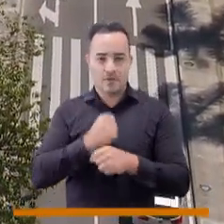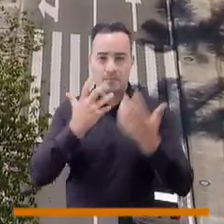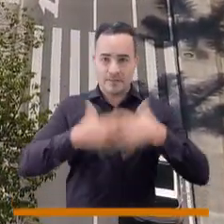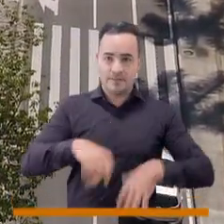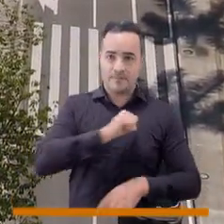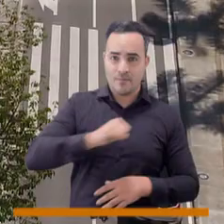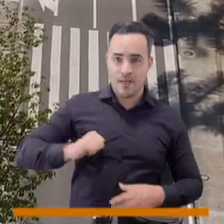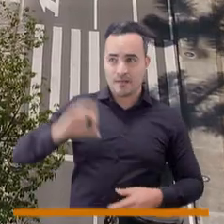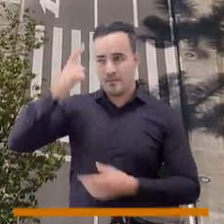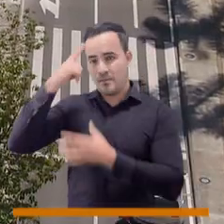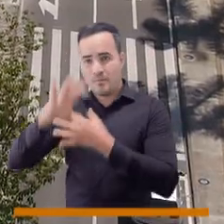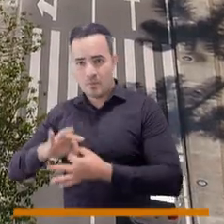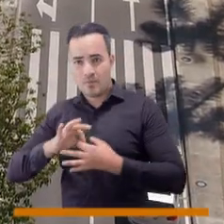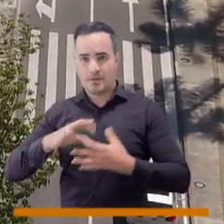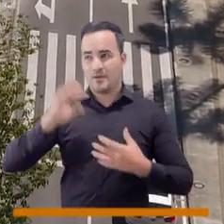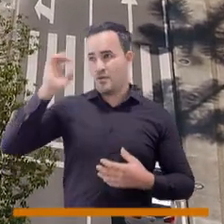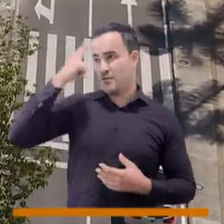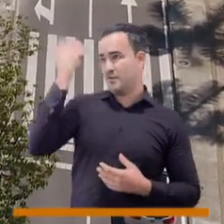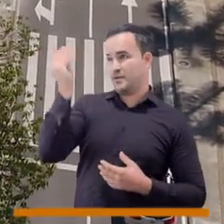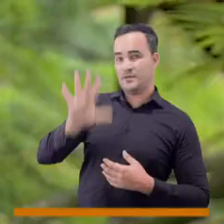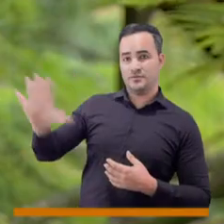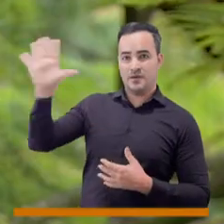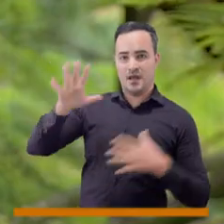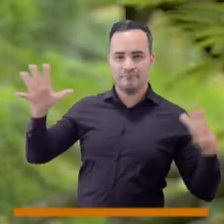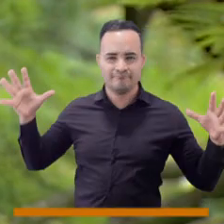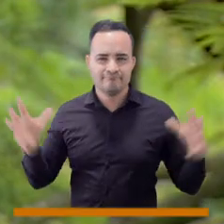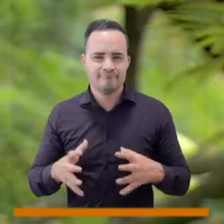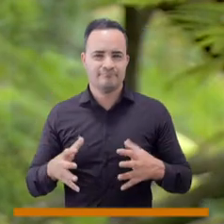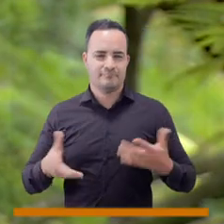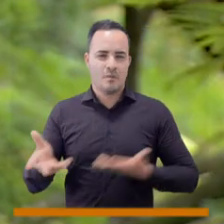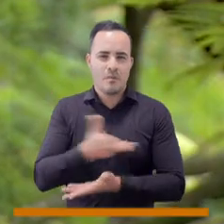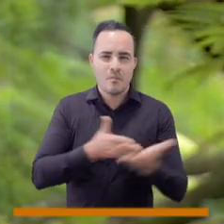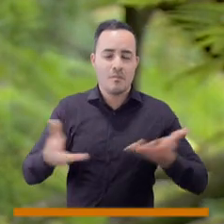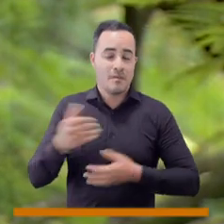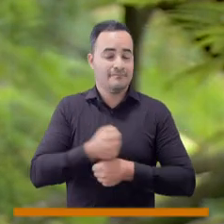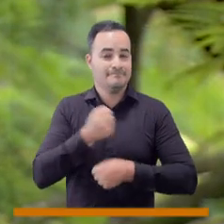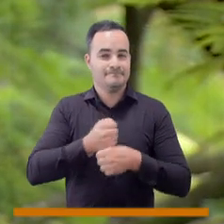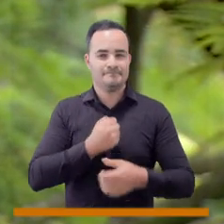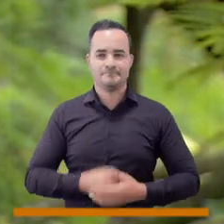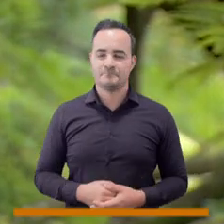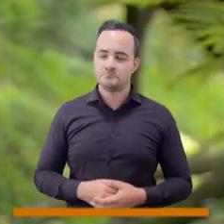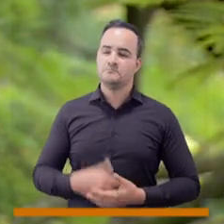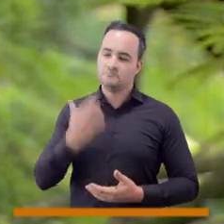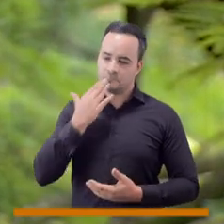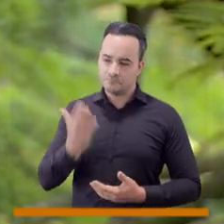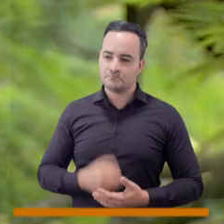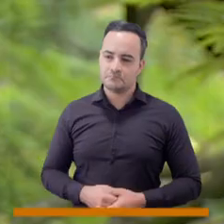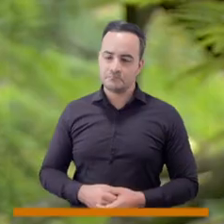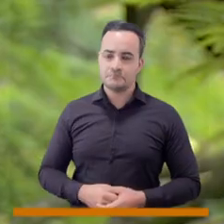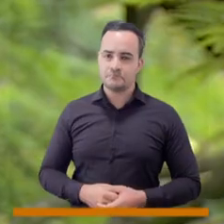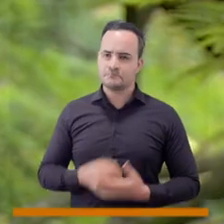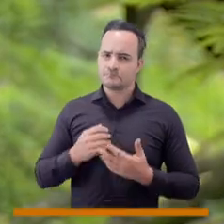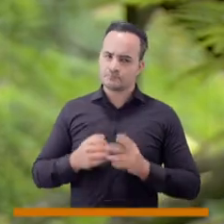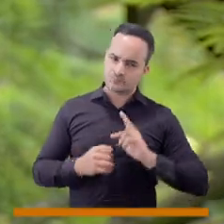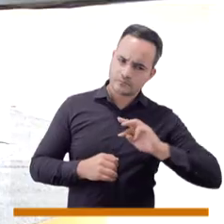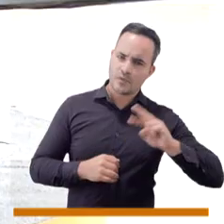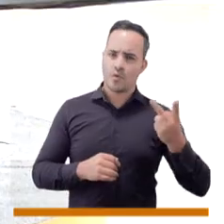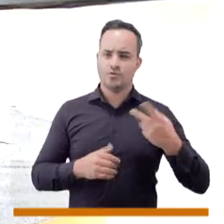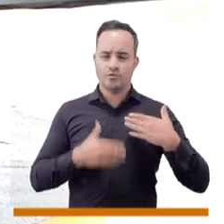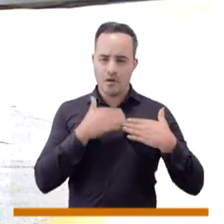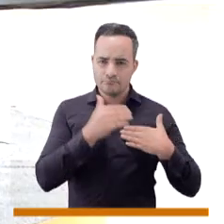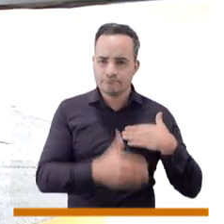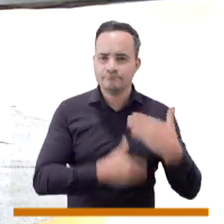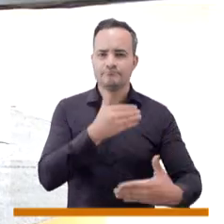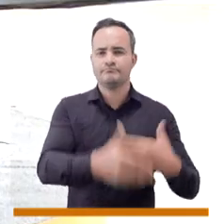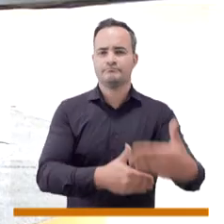privadas. Concejal Ríos, otro paso fundamental que da la ciudad en ese sentido fue que